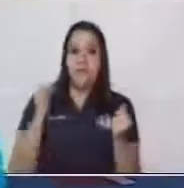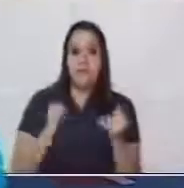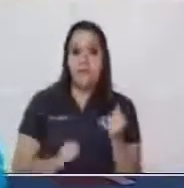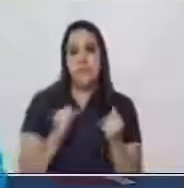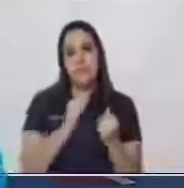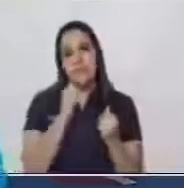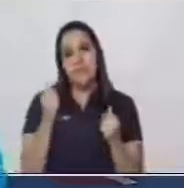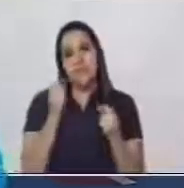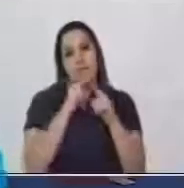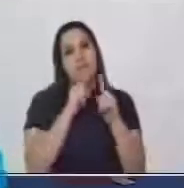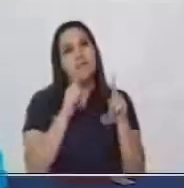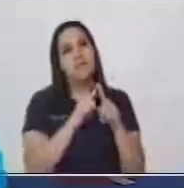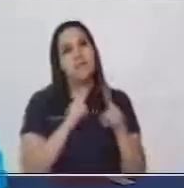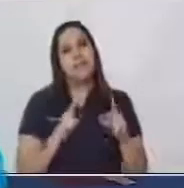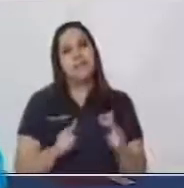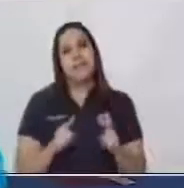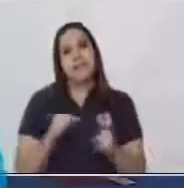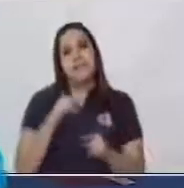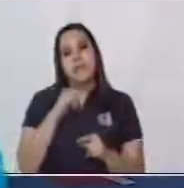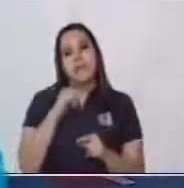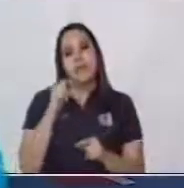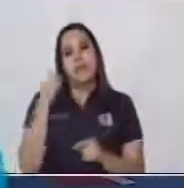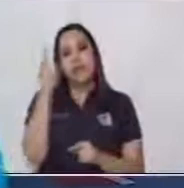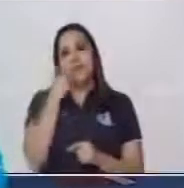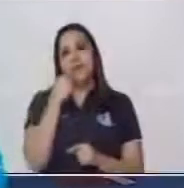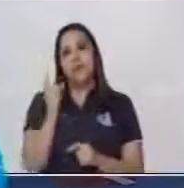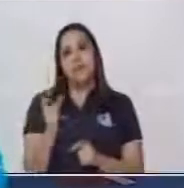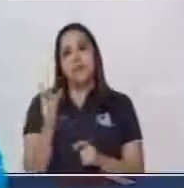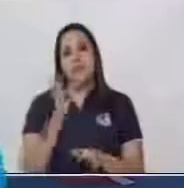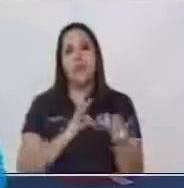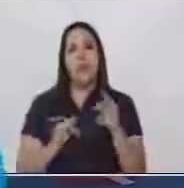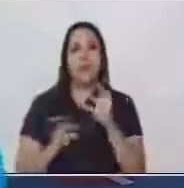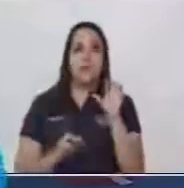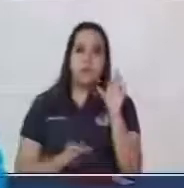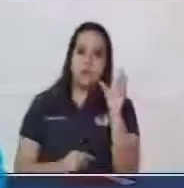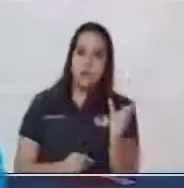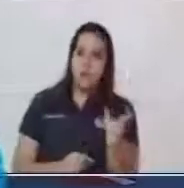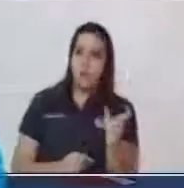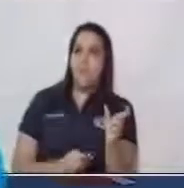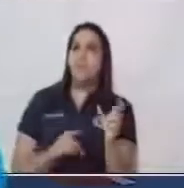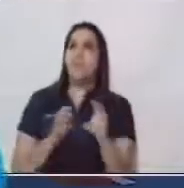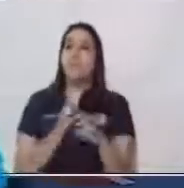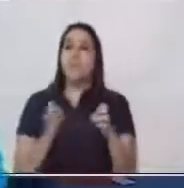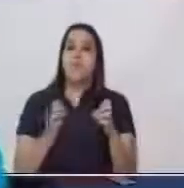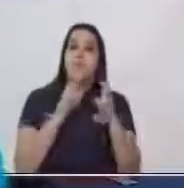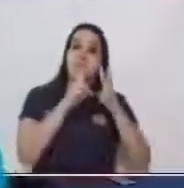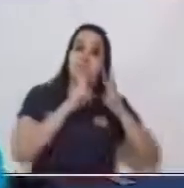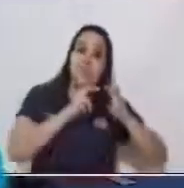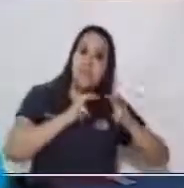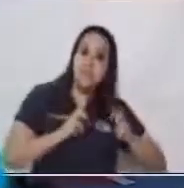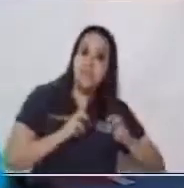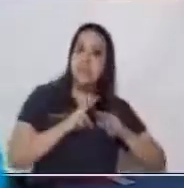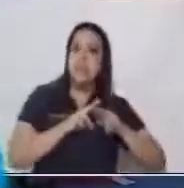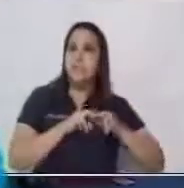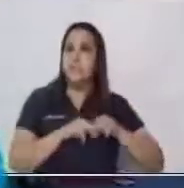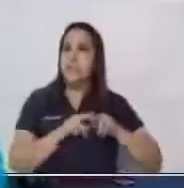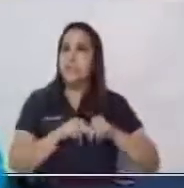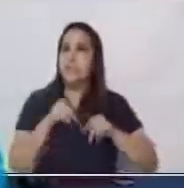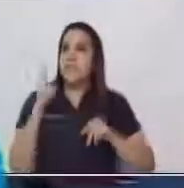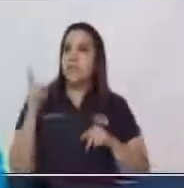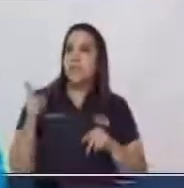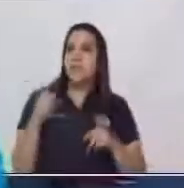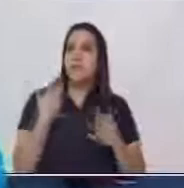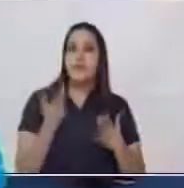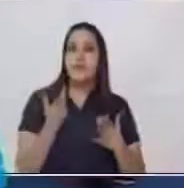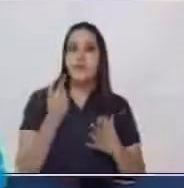otro tipo de oraciones que vamos a ver más adelante. Entonces vamos a analizar según la intención